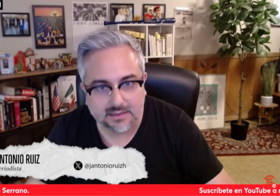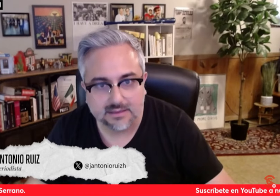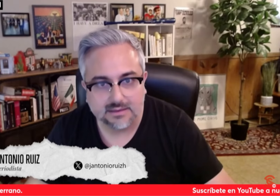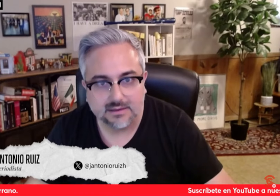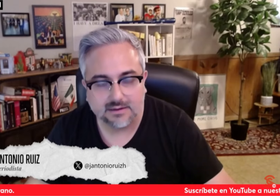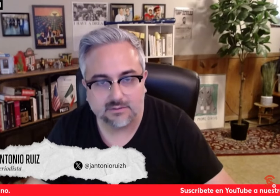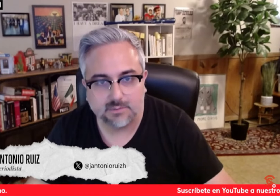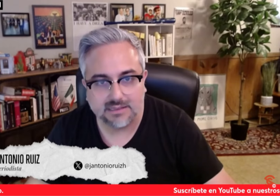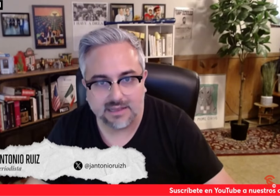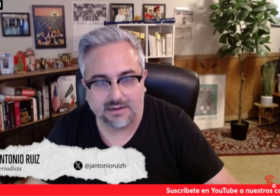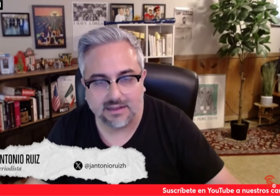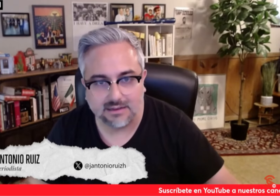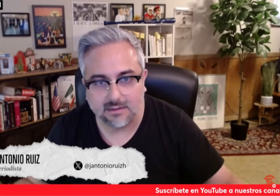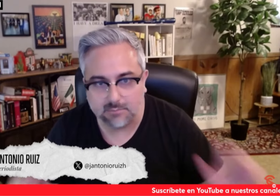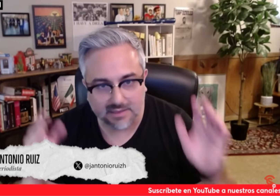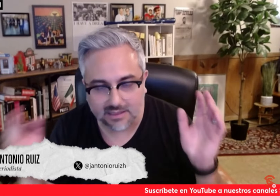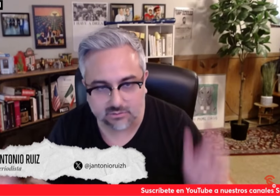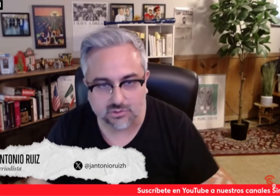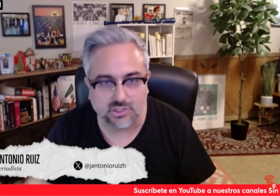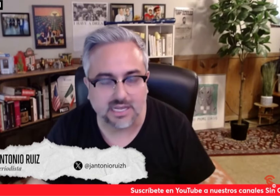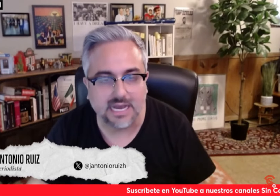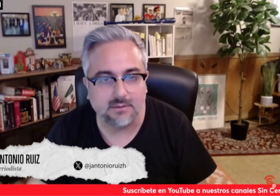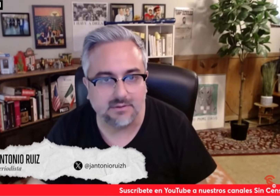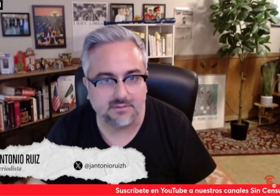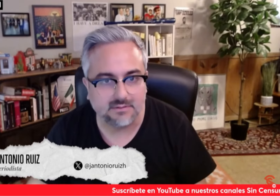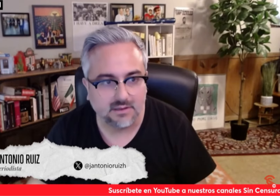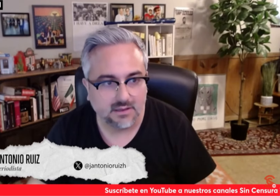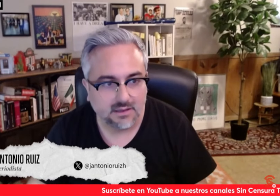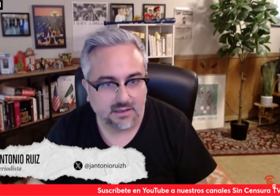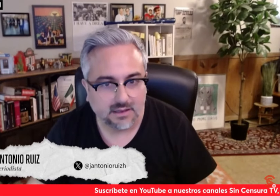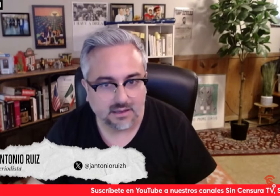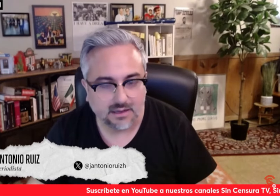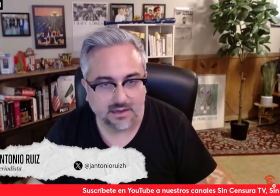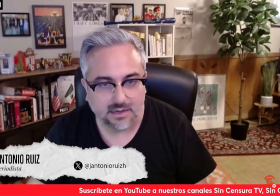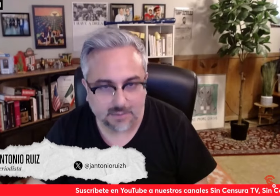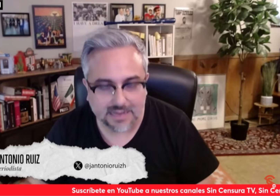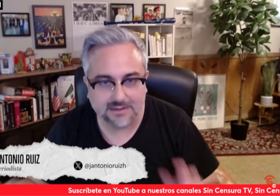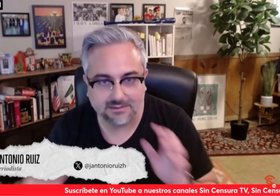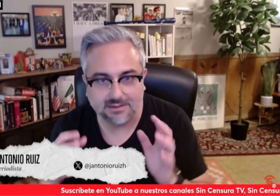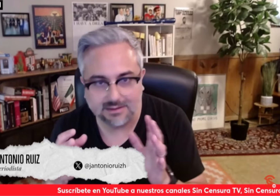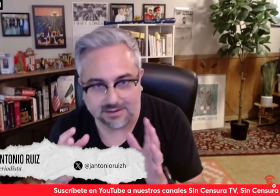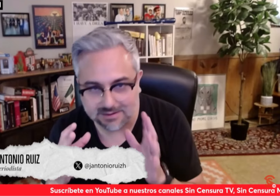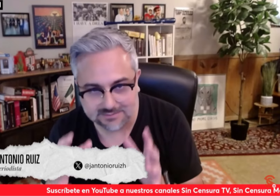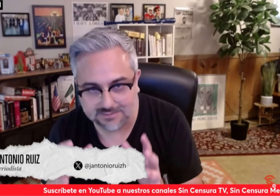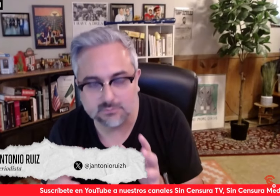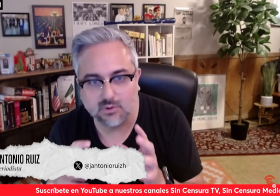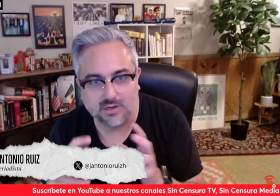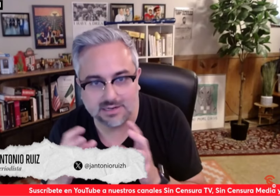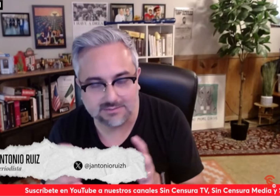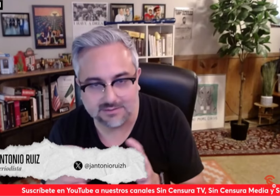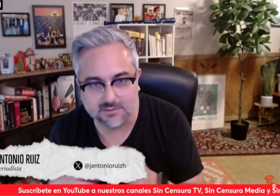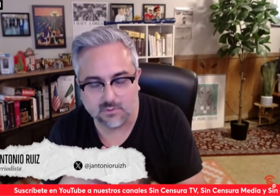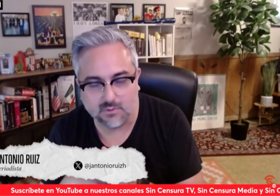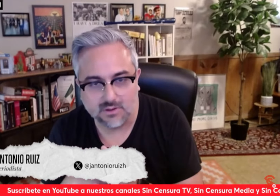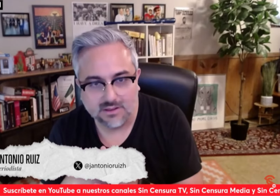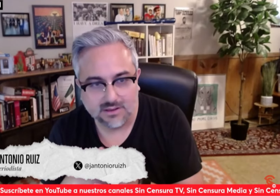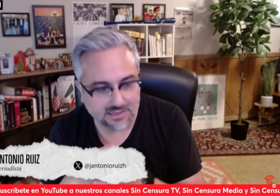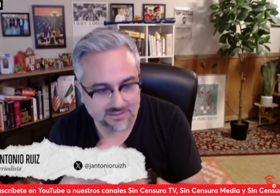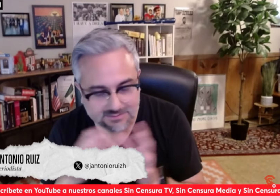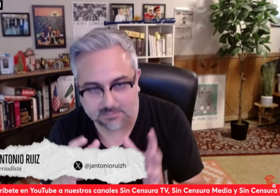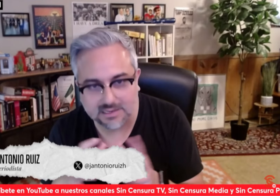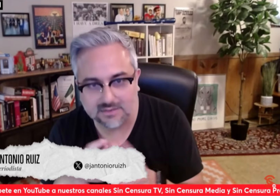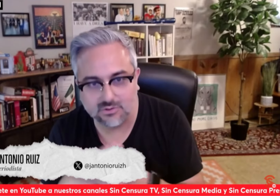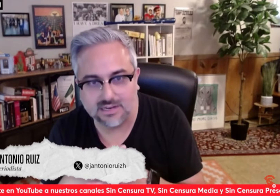ahí a respaldar la campaña de Xóchitl Gálvez, al hablar del racismo, el clasismo,